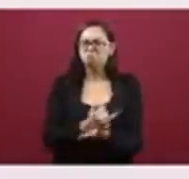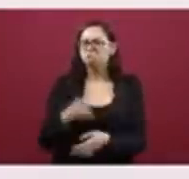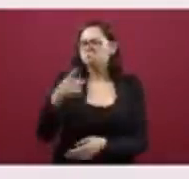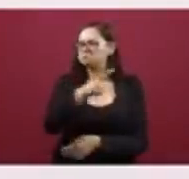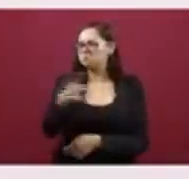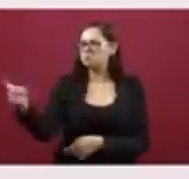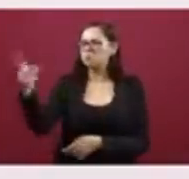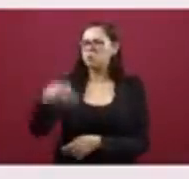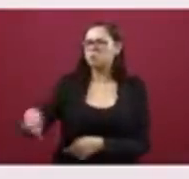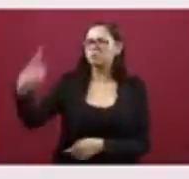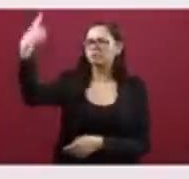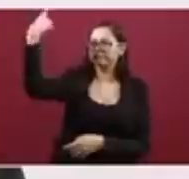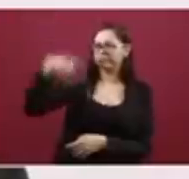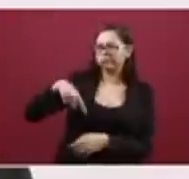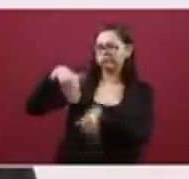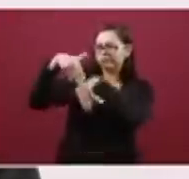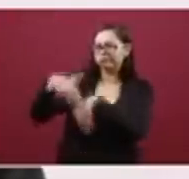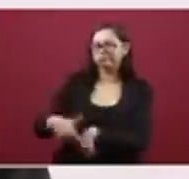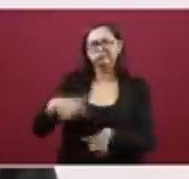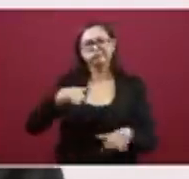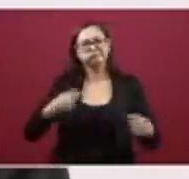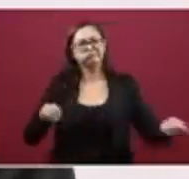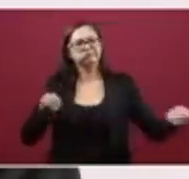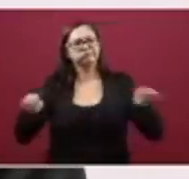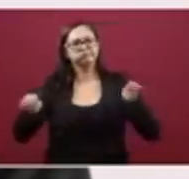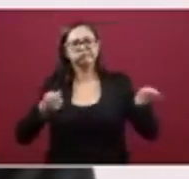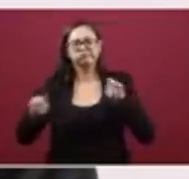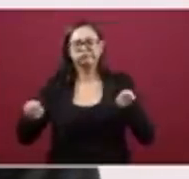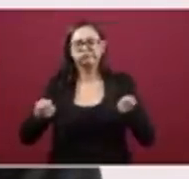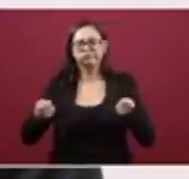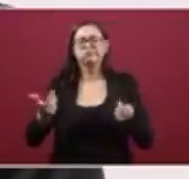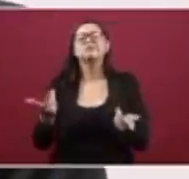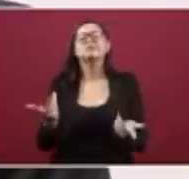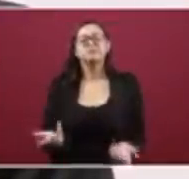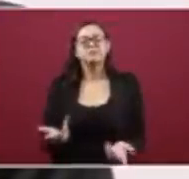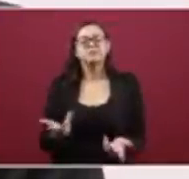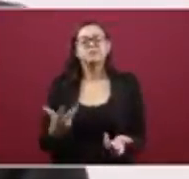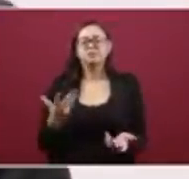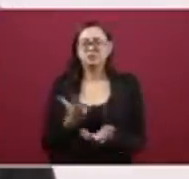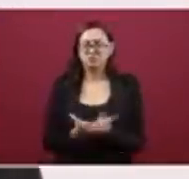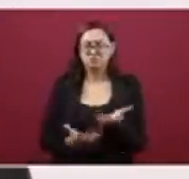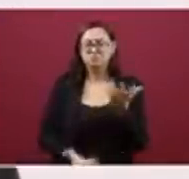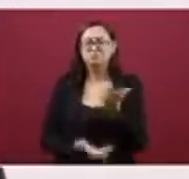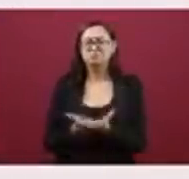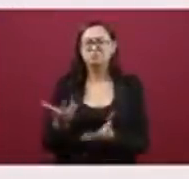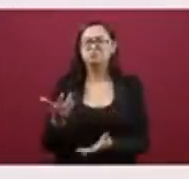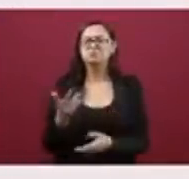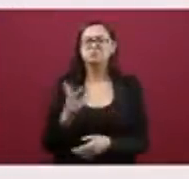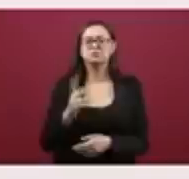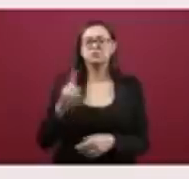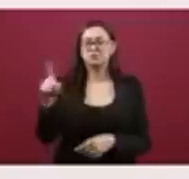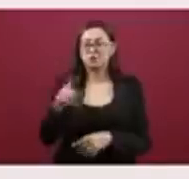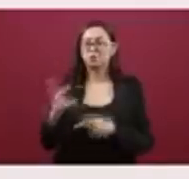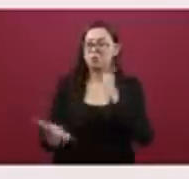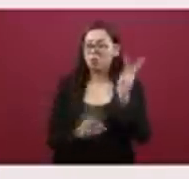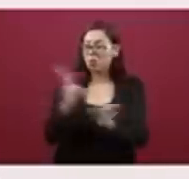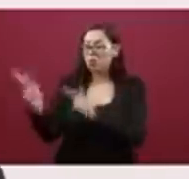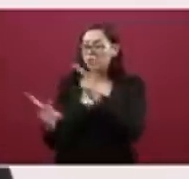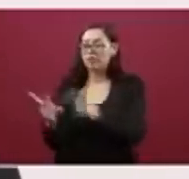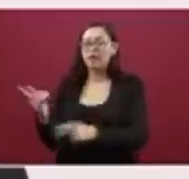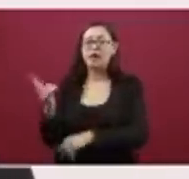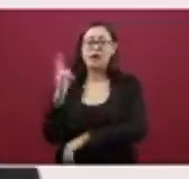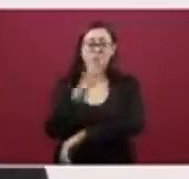obedeciendo por eso se llevaron a cabo las consultas sobre el aeropuerto y más